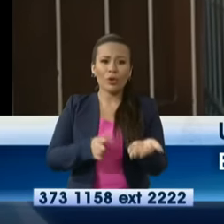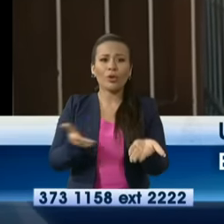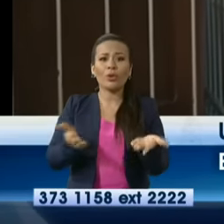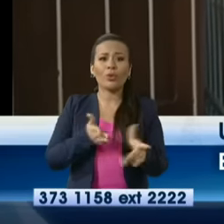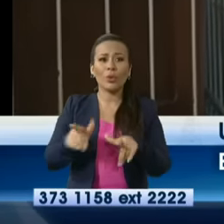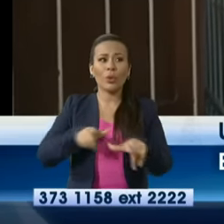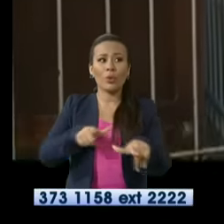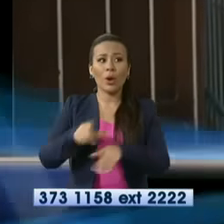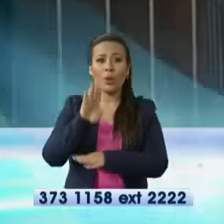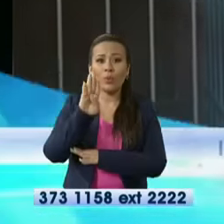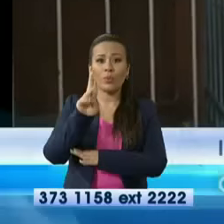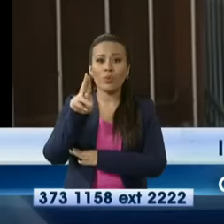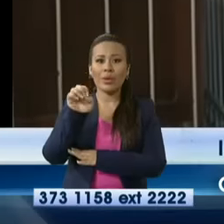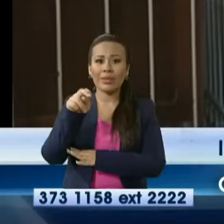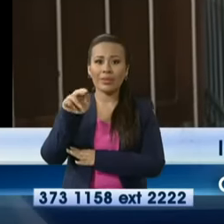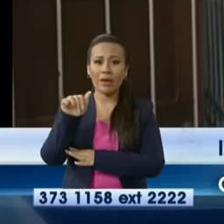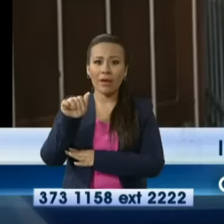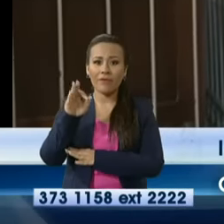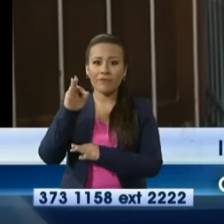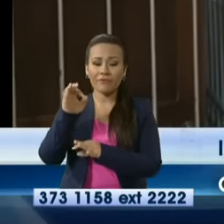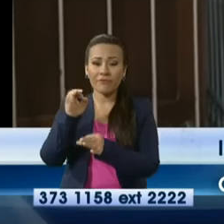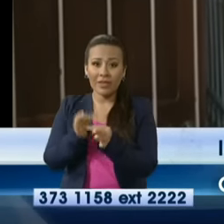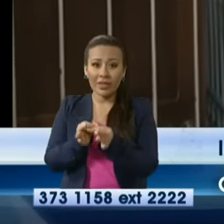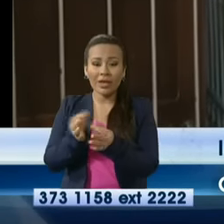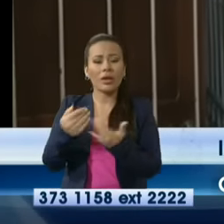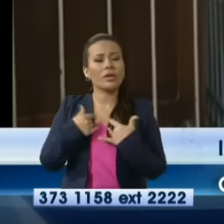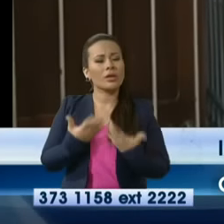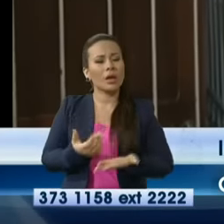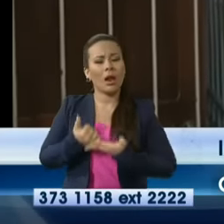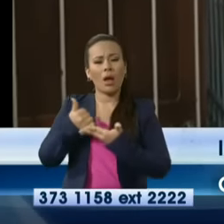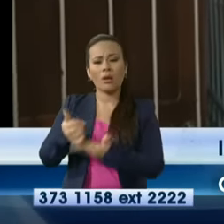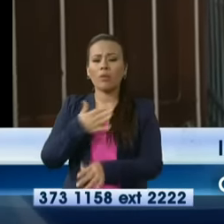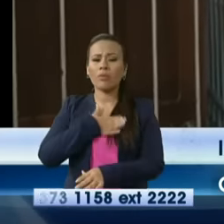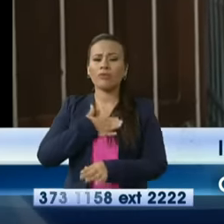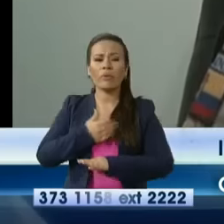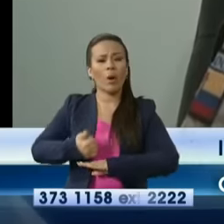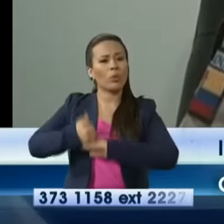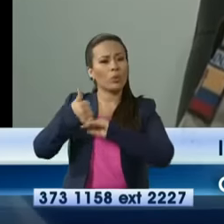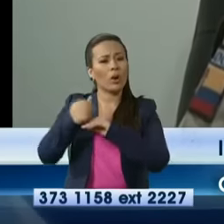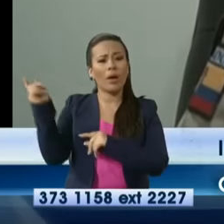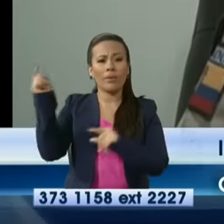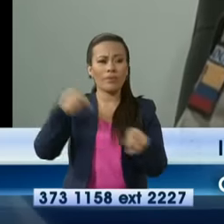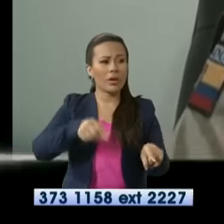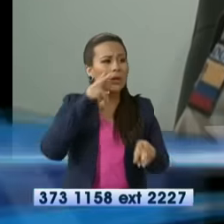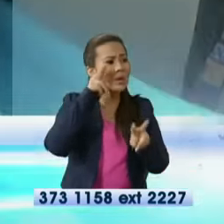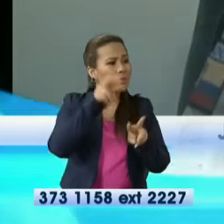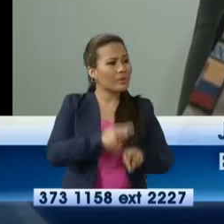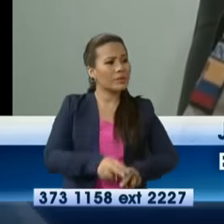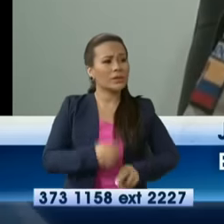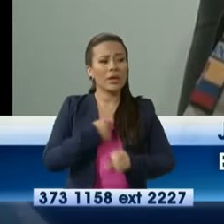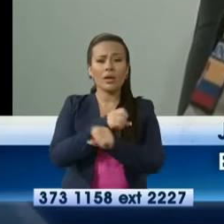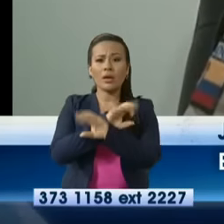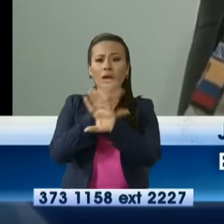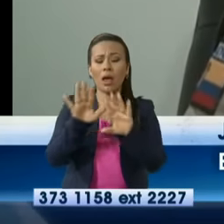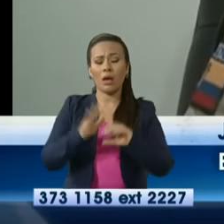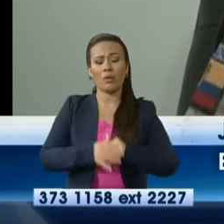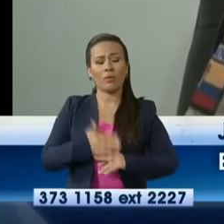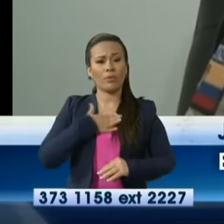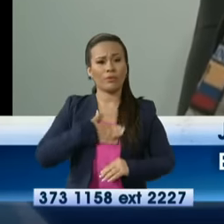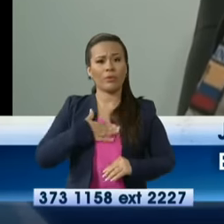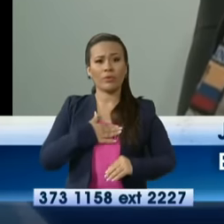ya presentaron la denuncia y exigen a las autoridades que el hecho se esclarezca. Estamos realizando ya las investigaciones, hemos